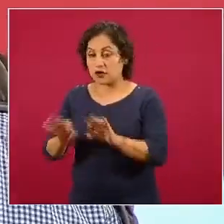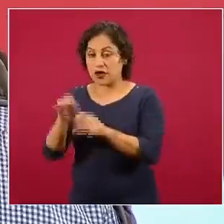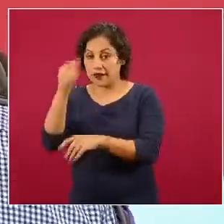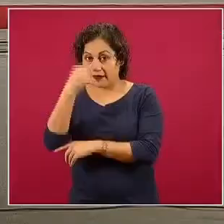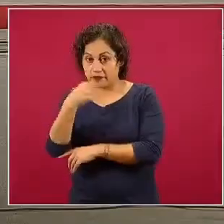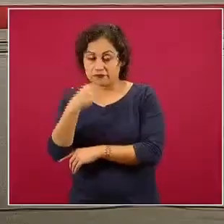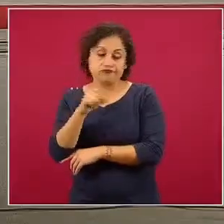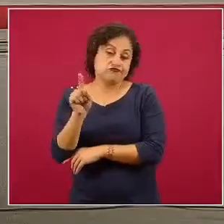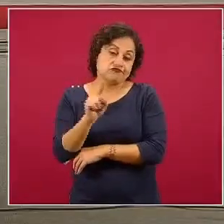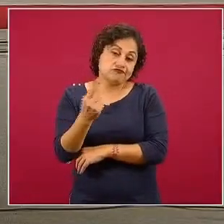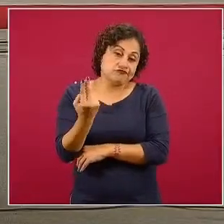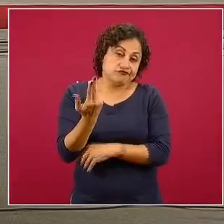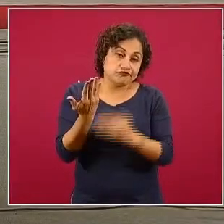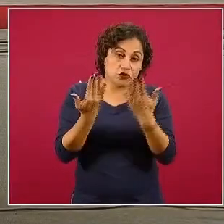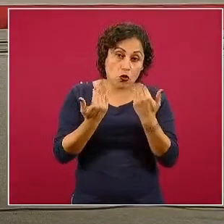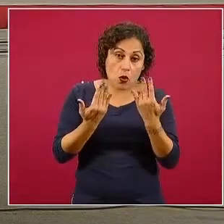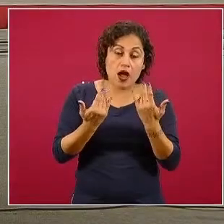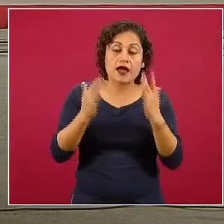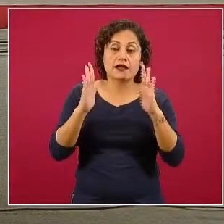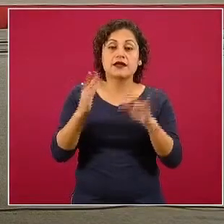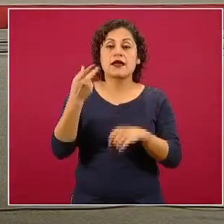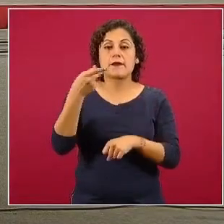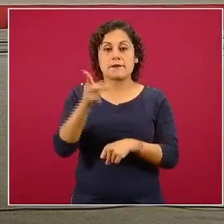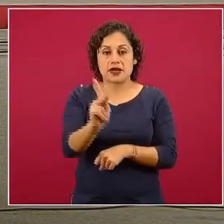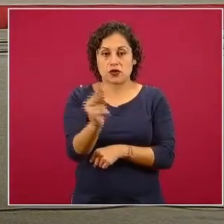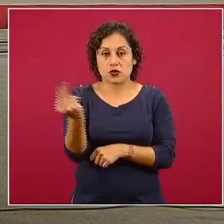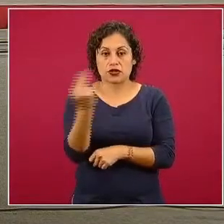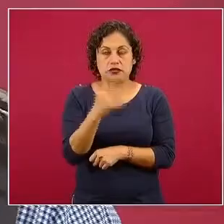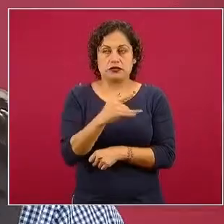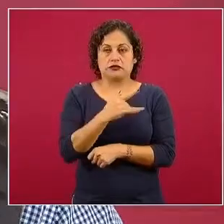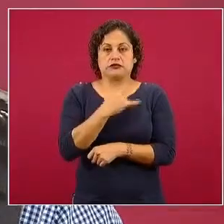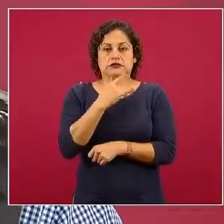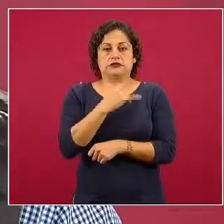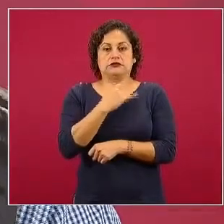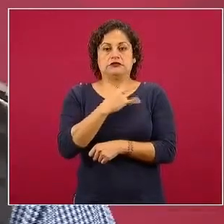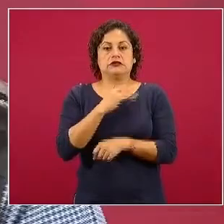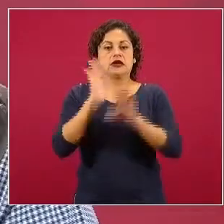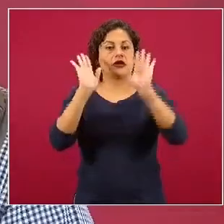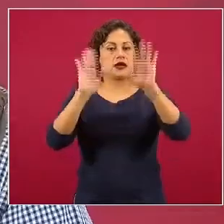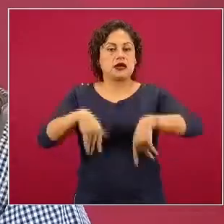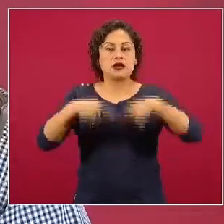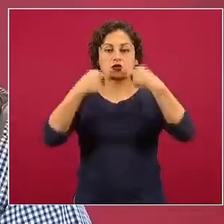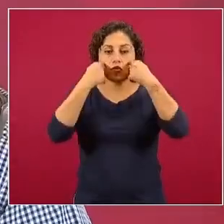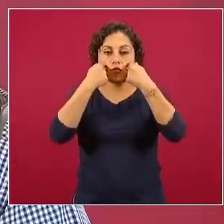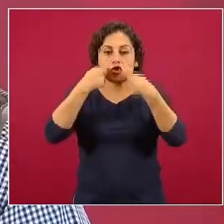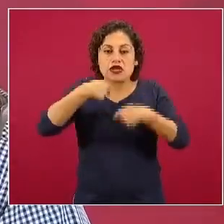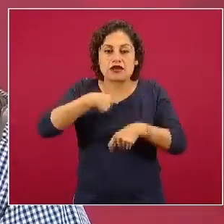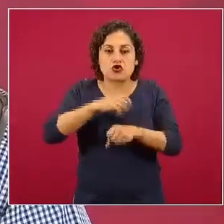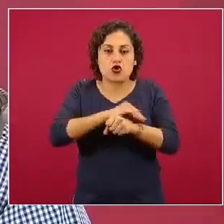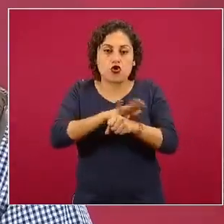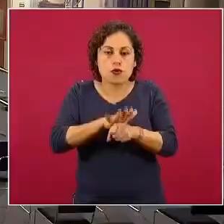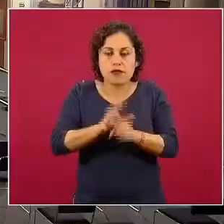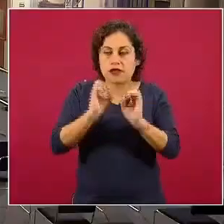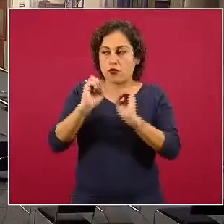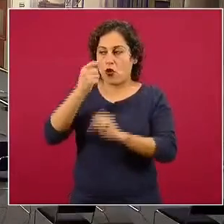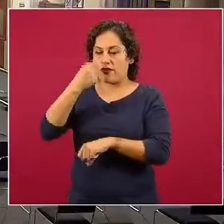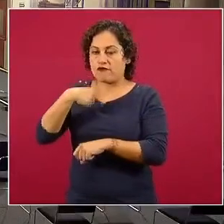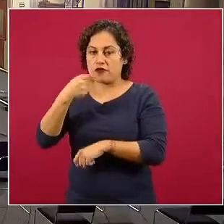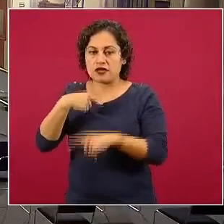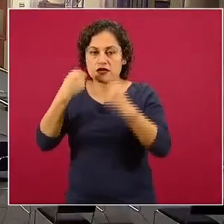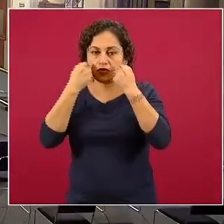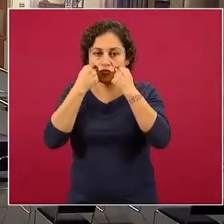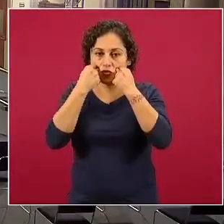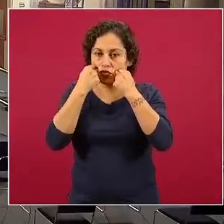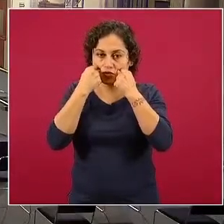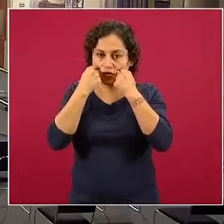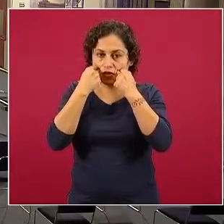la demanda de atención médica oportuna, independientemente de que yo piense que pueda ser COVID o pueda ser influenza, deben de ser